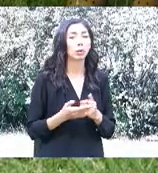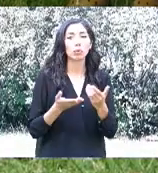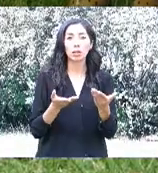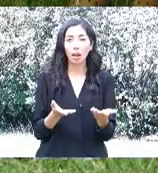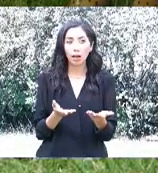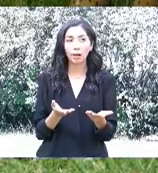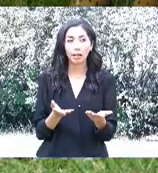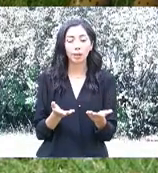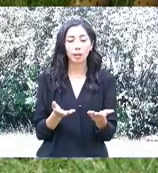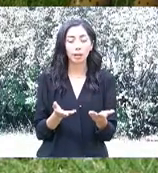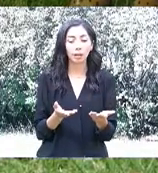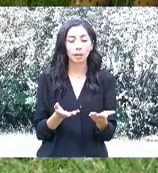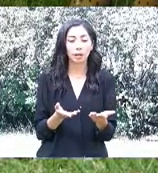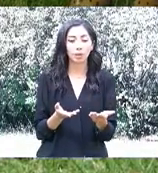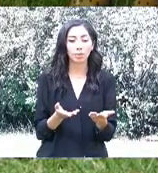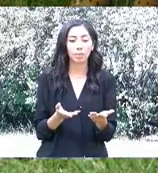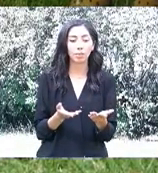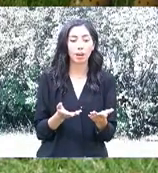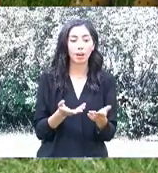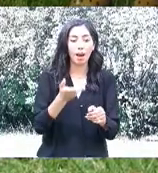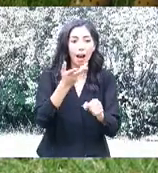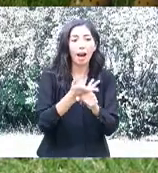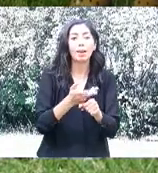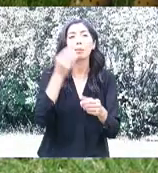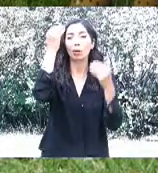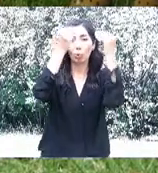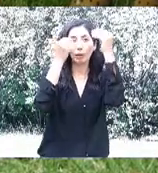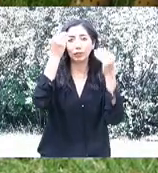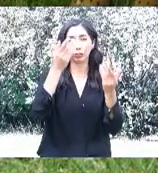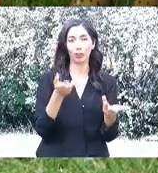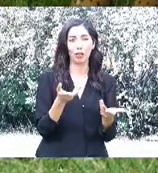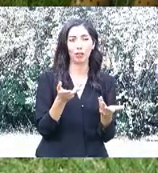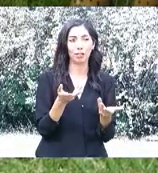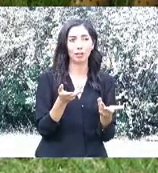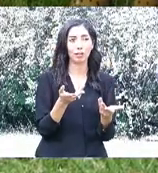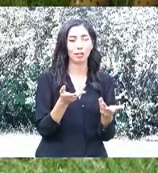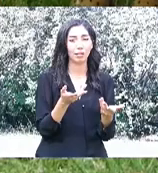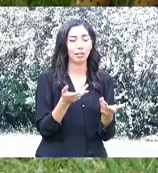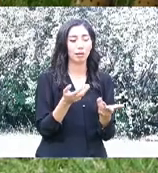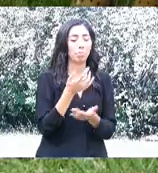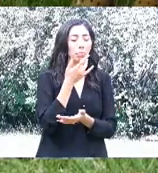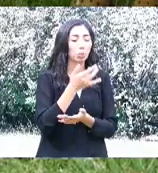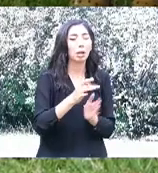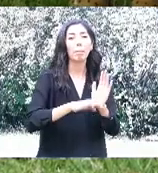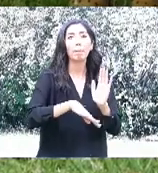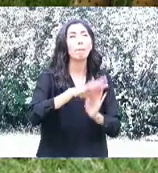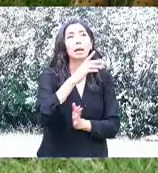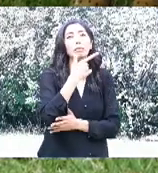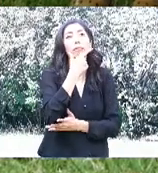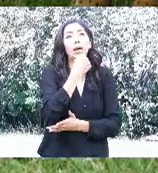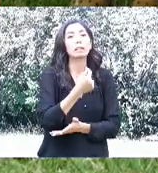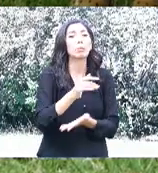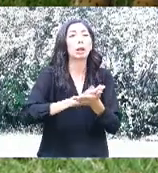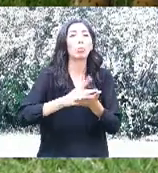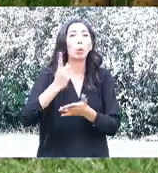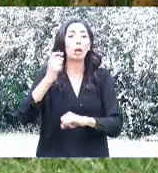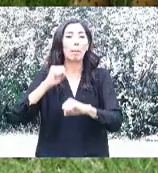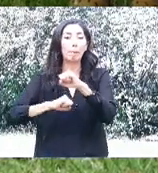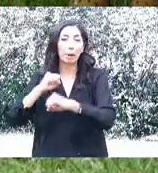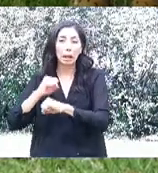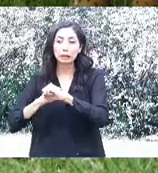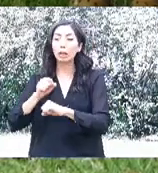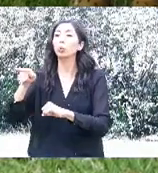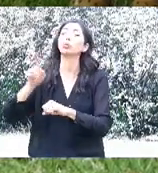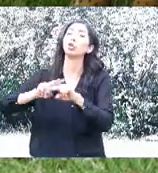se se hay una eh que esa preocupación no de porque sería más fácil A lo mejor mucho más fácil una empresa y que